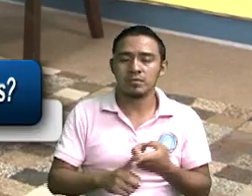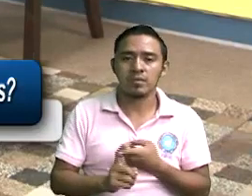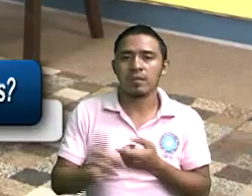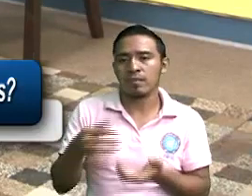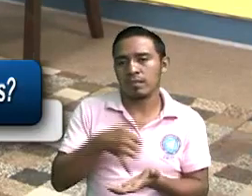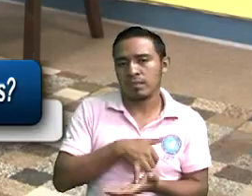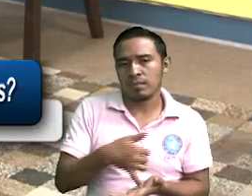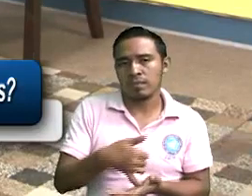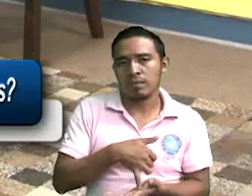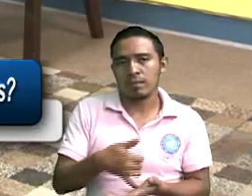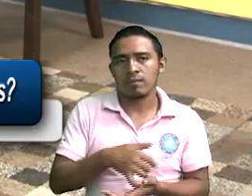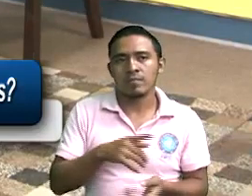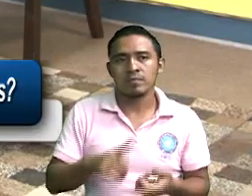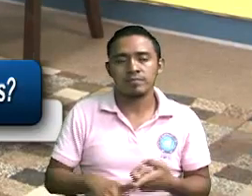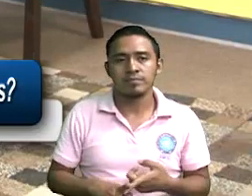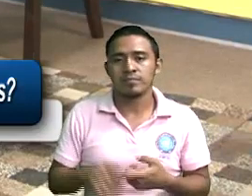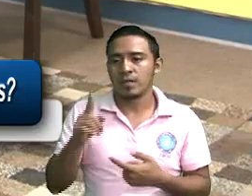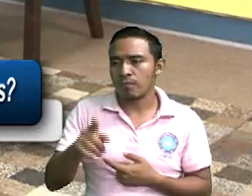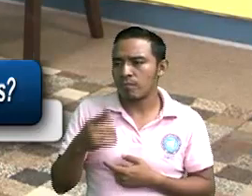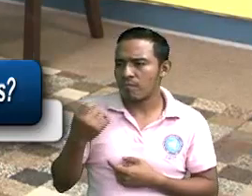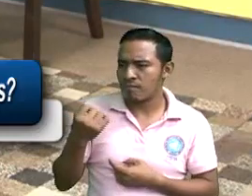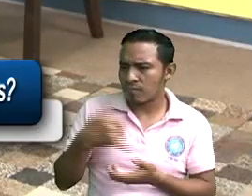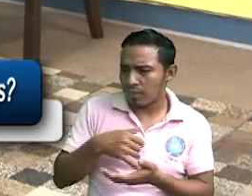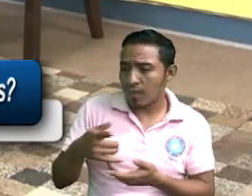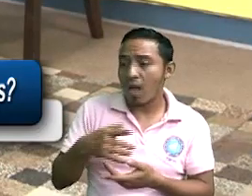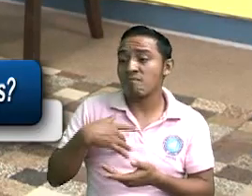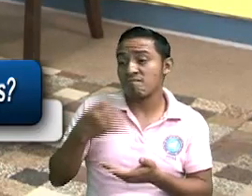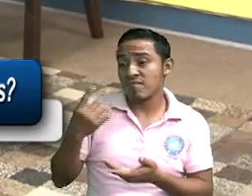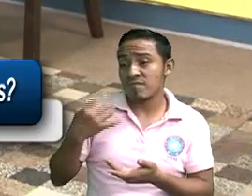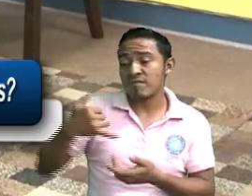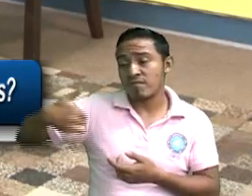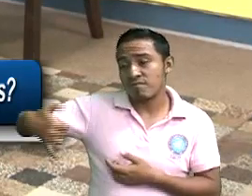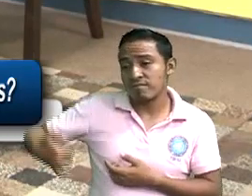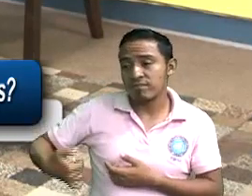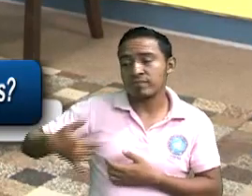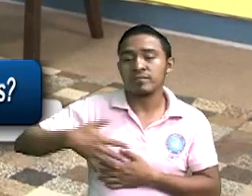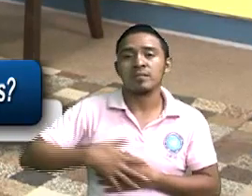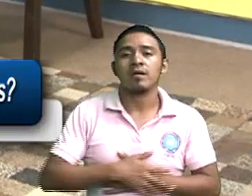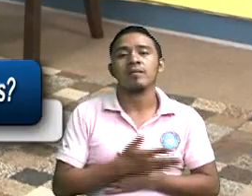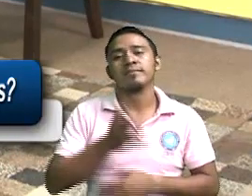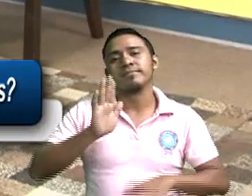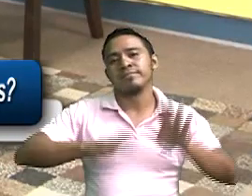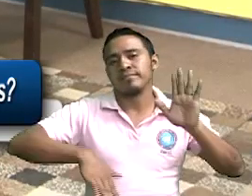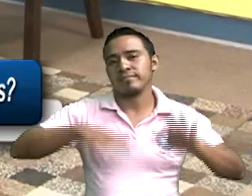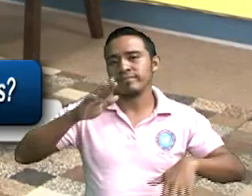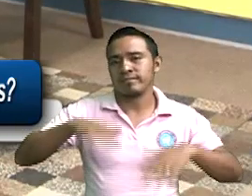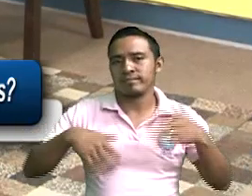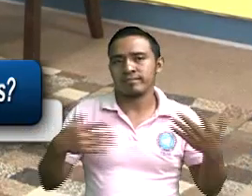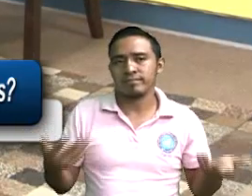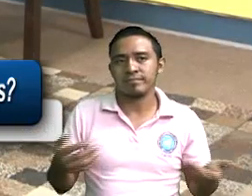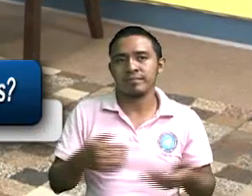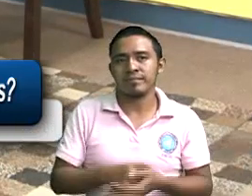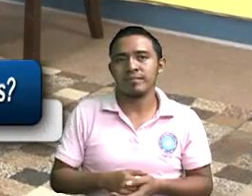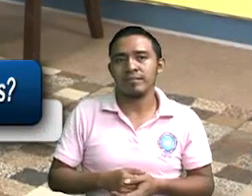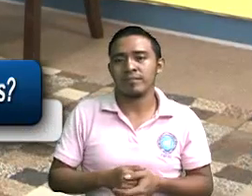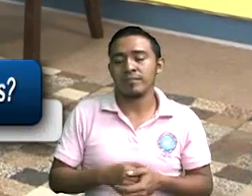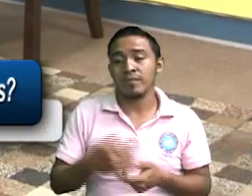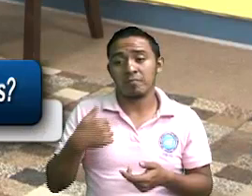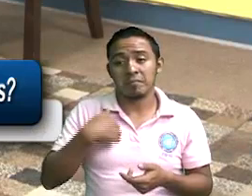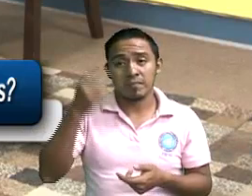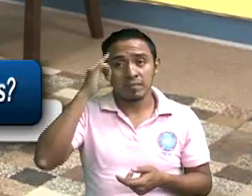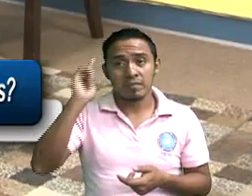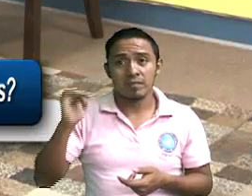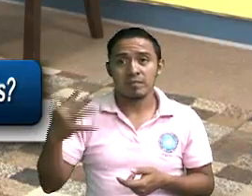debilidad. Y todos decimos, vos te falta vitamina, vitaminate. Y muchas veces, nos pasa creo que a